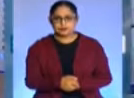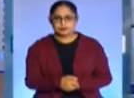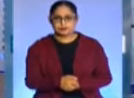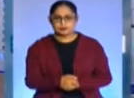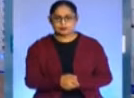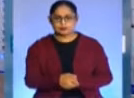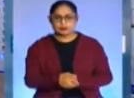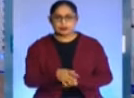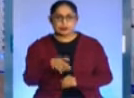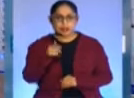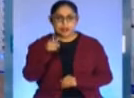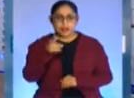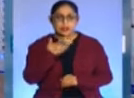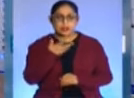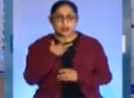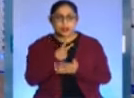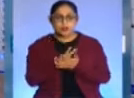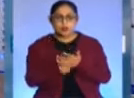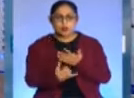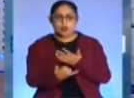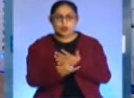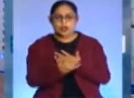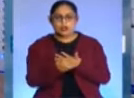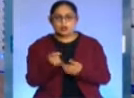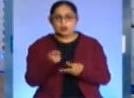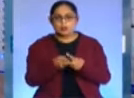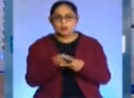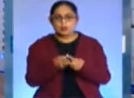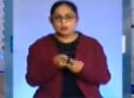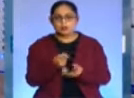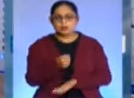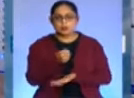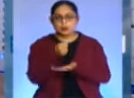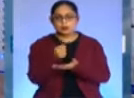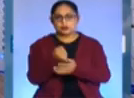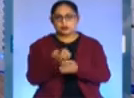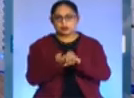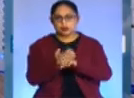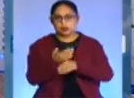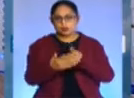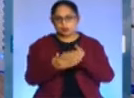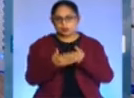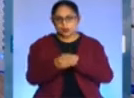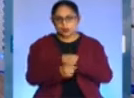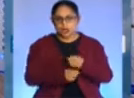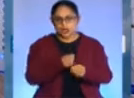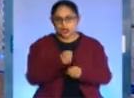Y turnan a comisiones proyecto de presupuesto para el Estado para el próximo año.